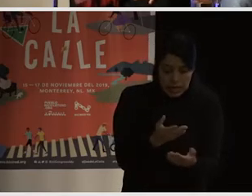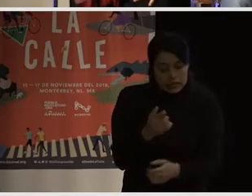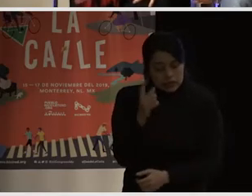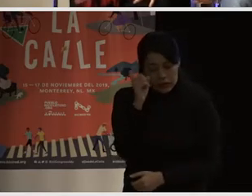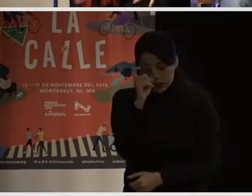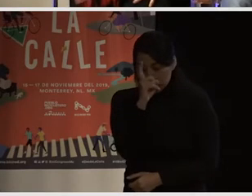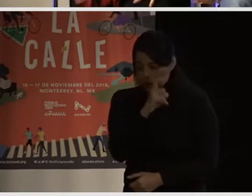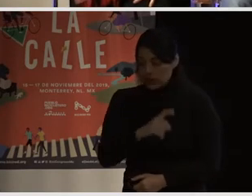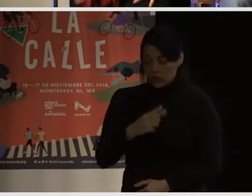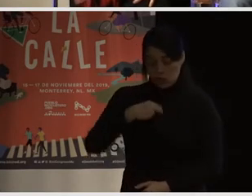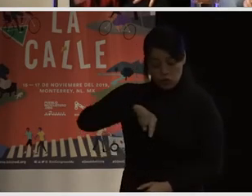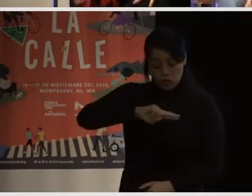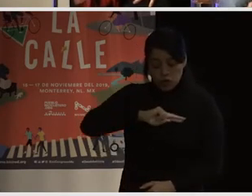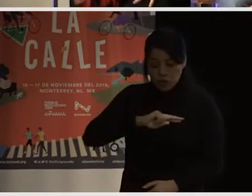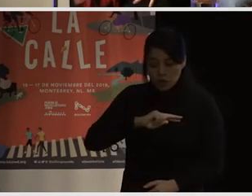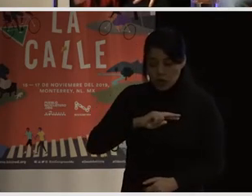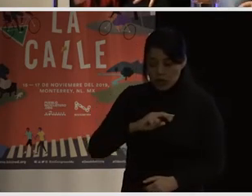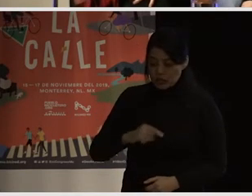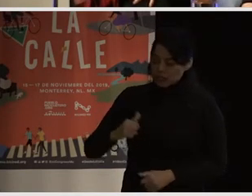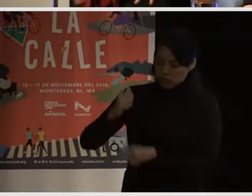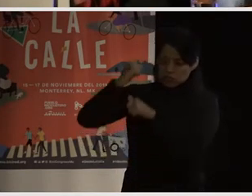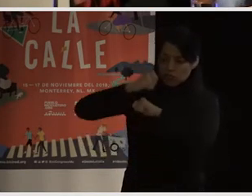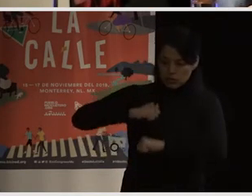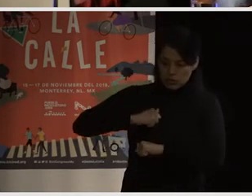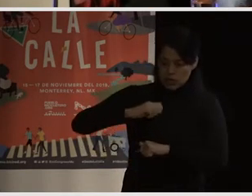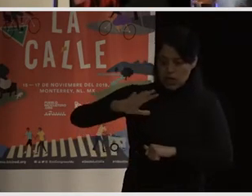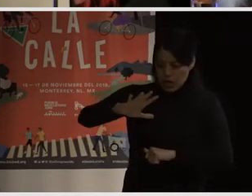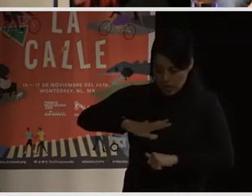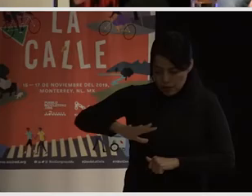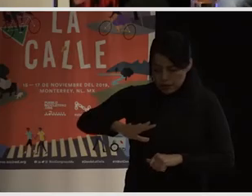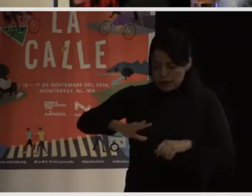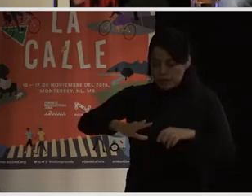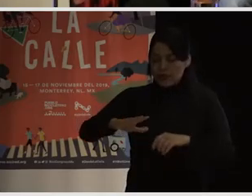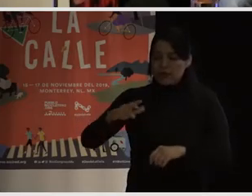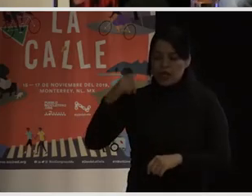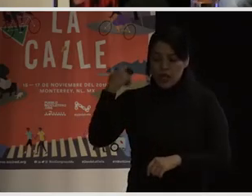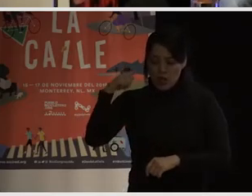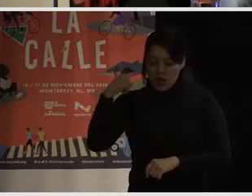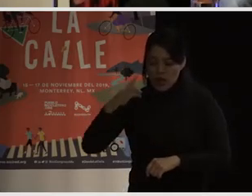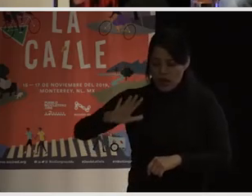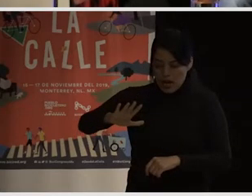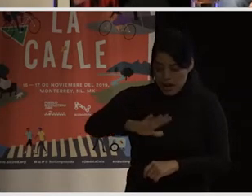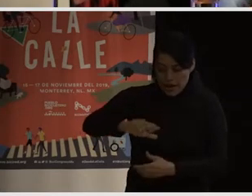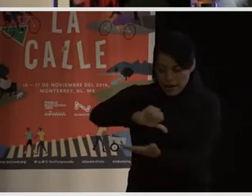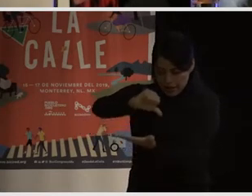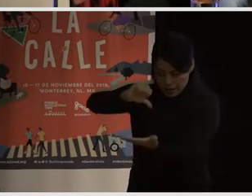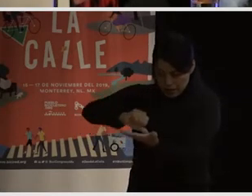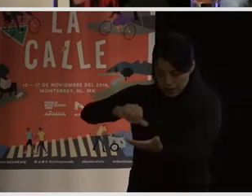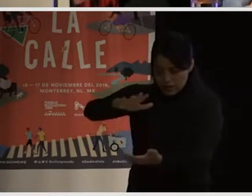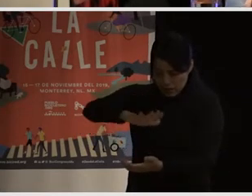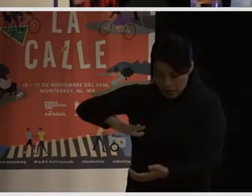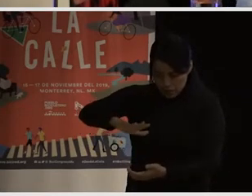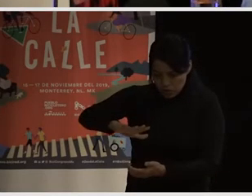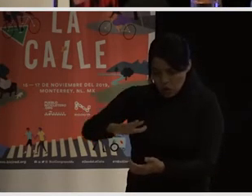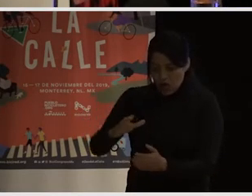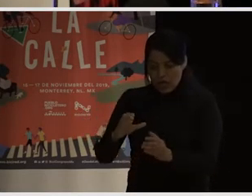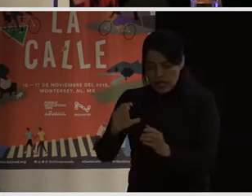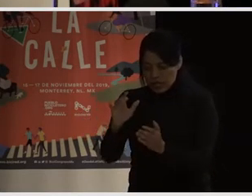al estar con nosotras al estar al centro de la metrópoli porque guadalajara si nos ubicamos en el área metropolitana de guadalajara es el